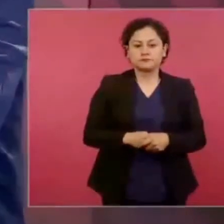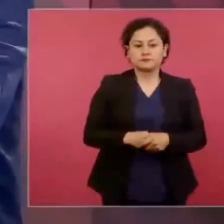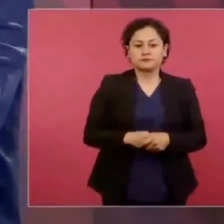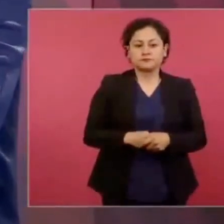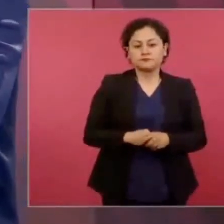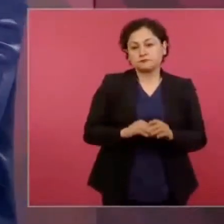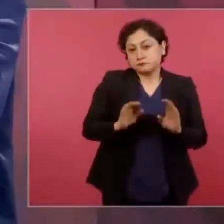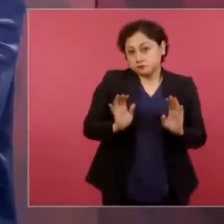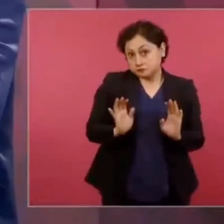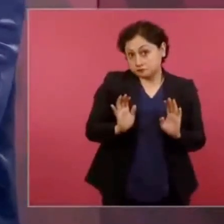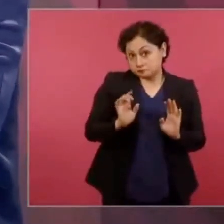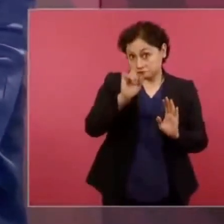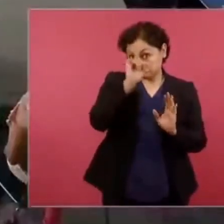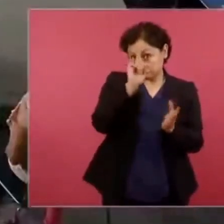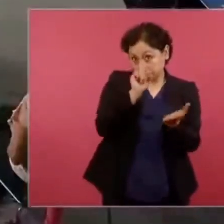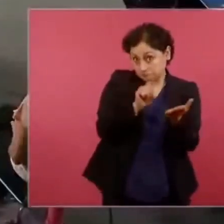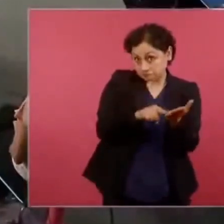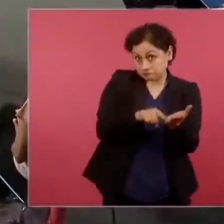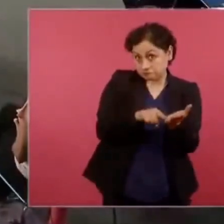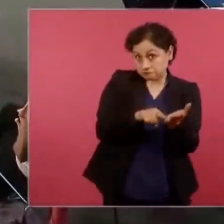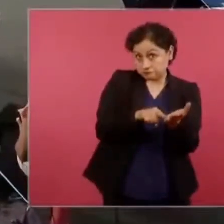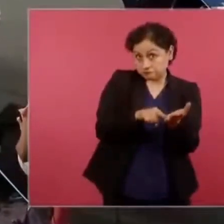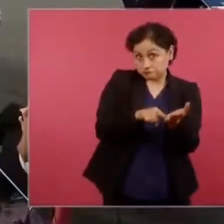Entonces, yo creo que está